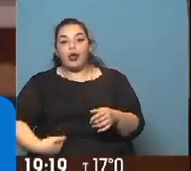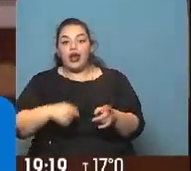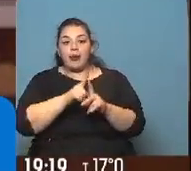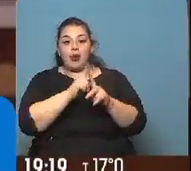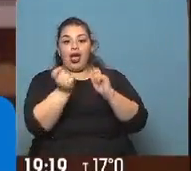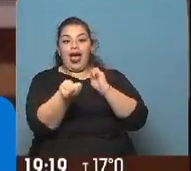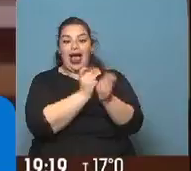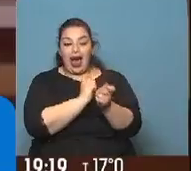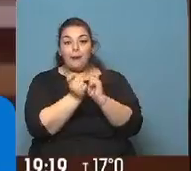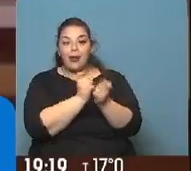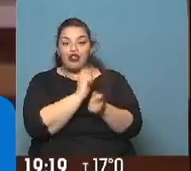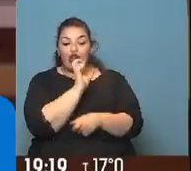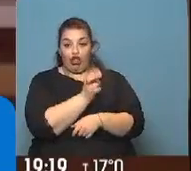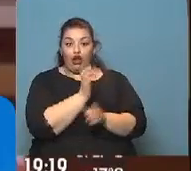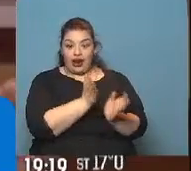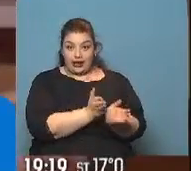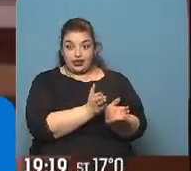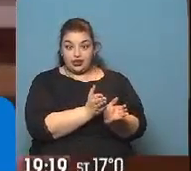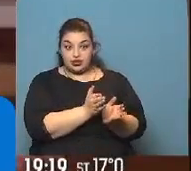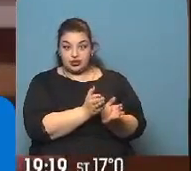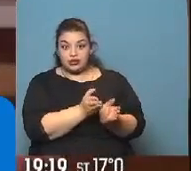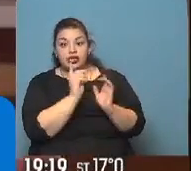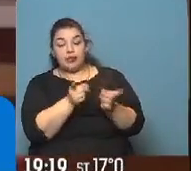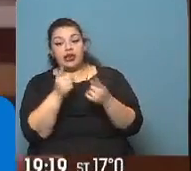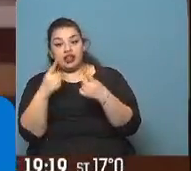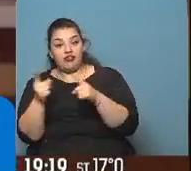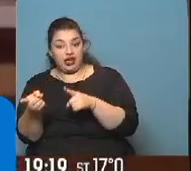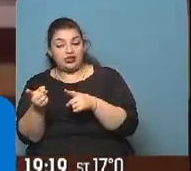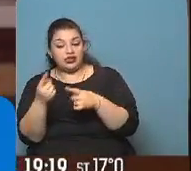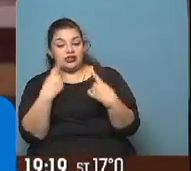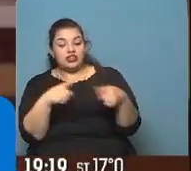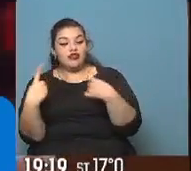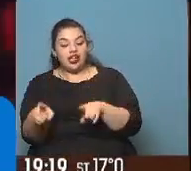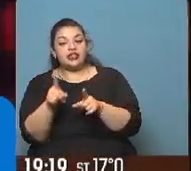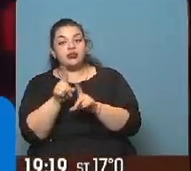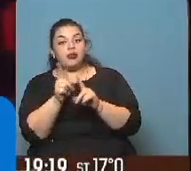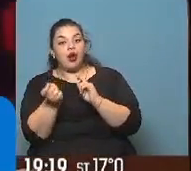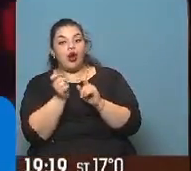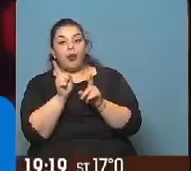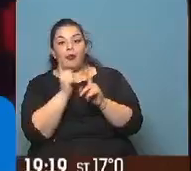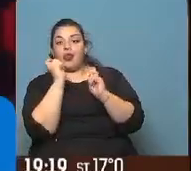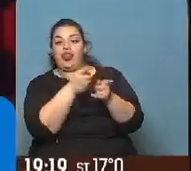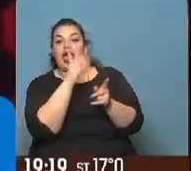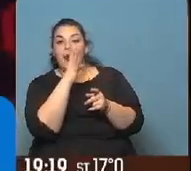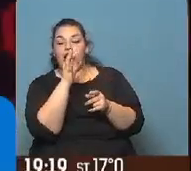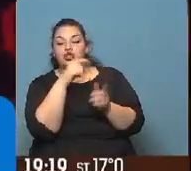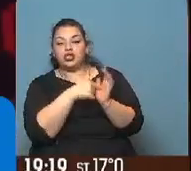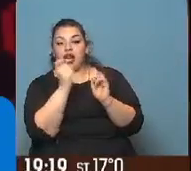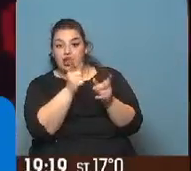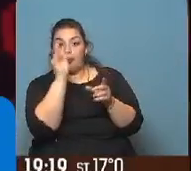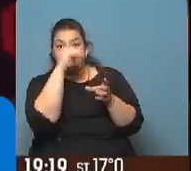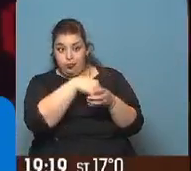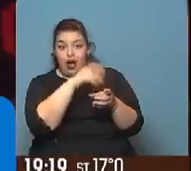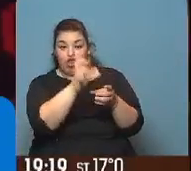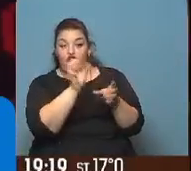menos letras en dólares de lo que vence la diferencia se cubre con reservas del banco central menos reservas y está desarmando leva